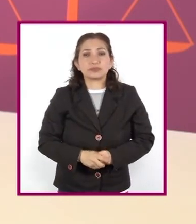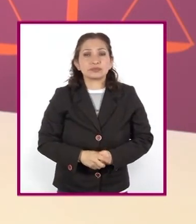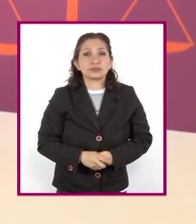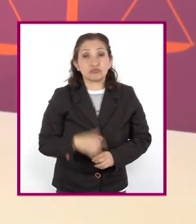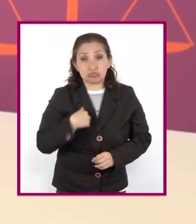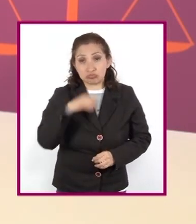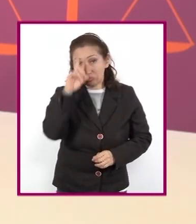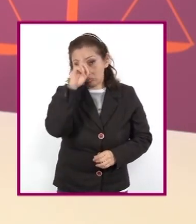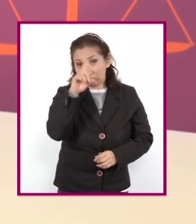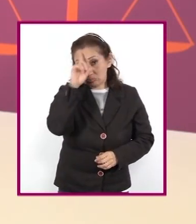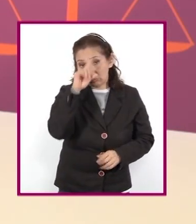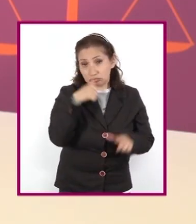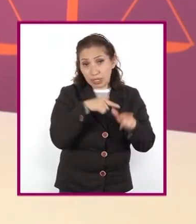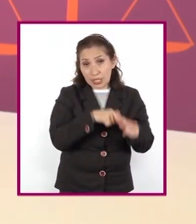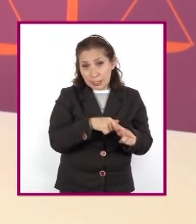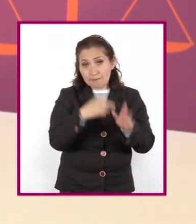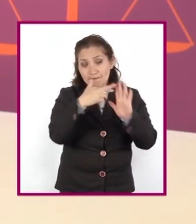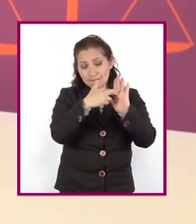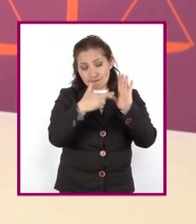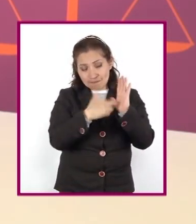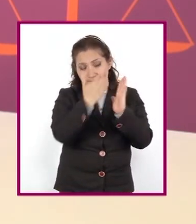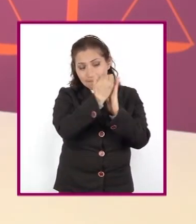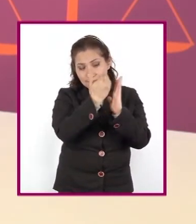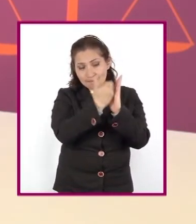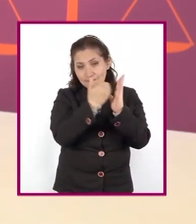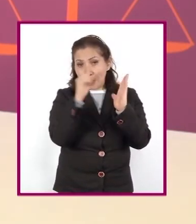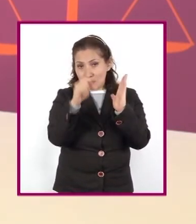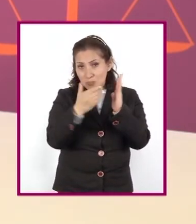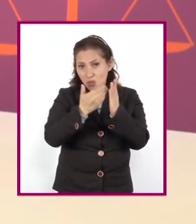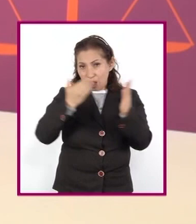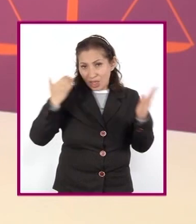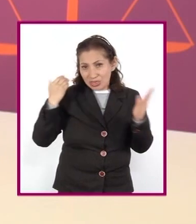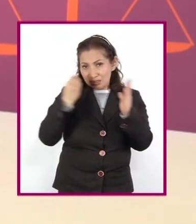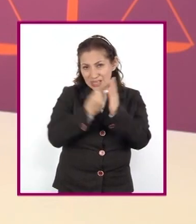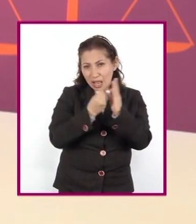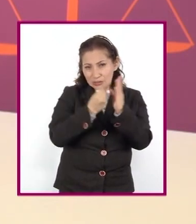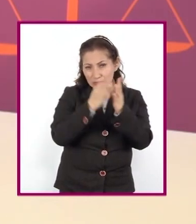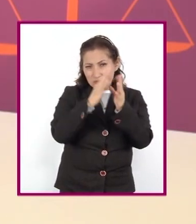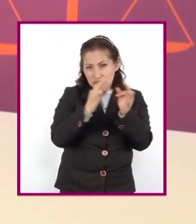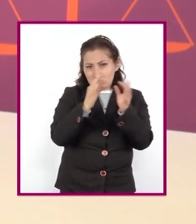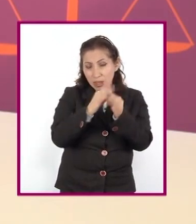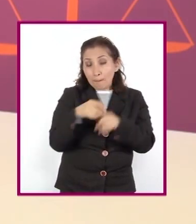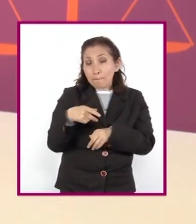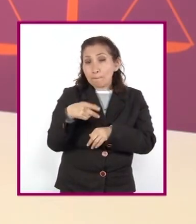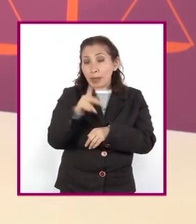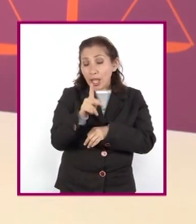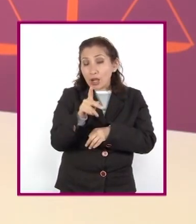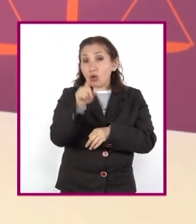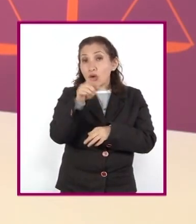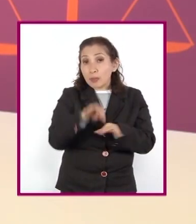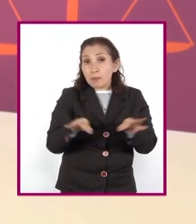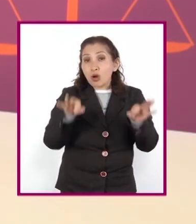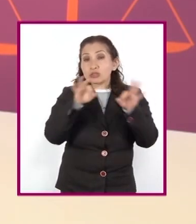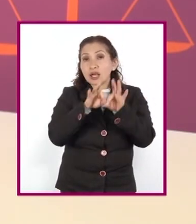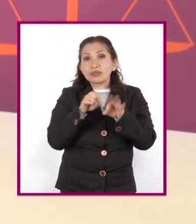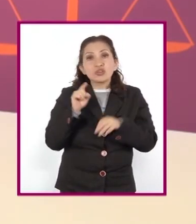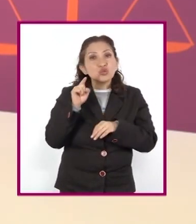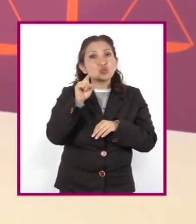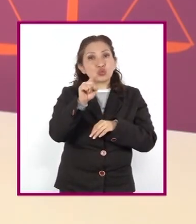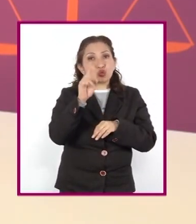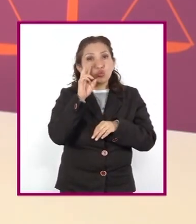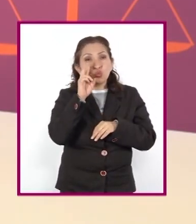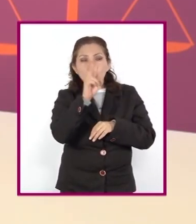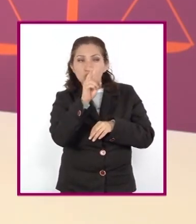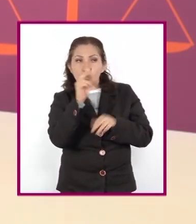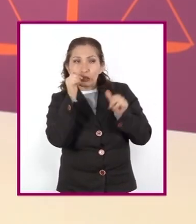Les recomiendo seguir los pasos que se plantearon en esta sesión. Sin embargo, es importante que